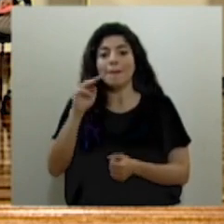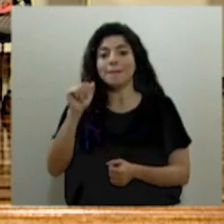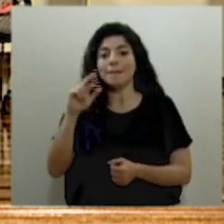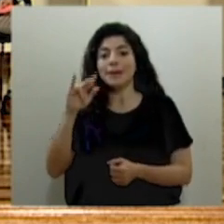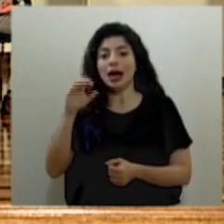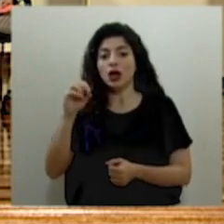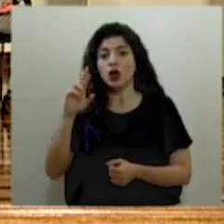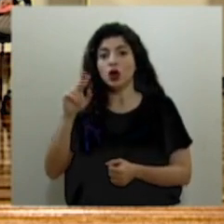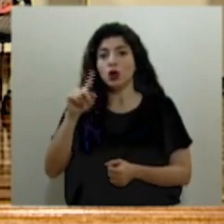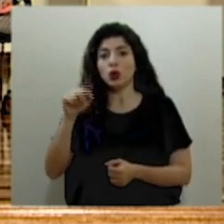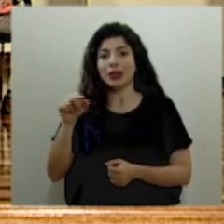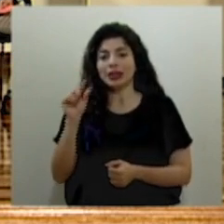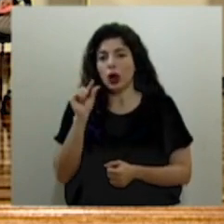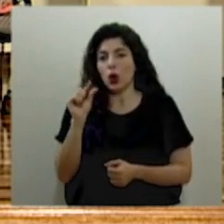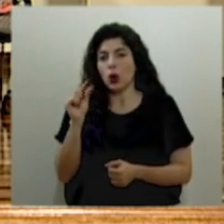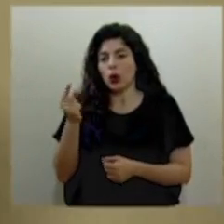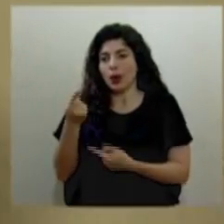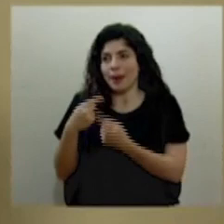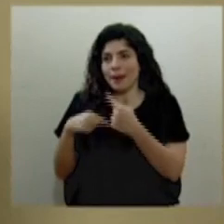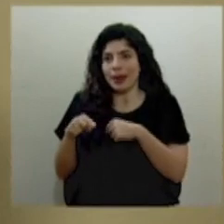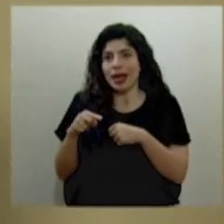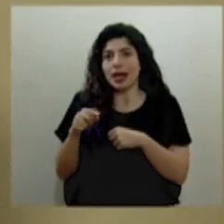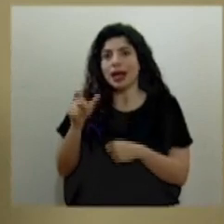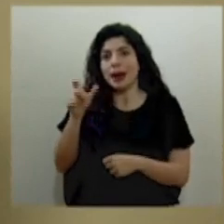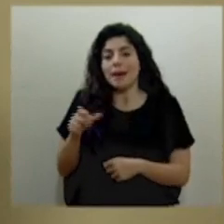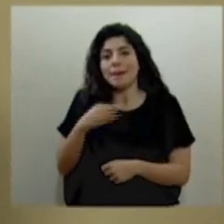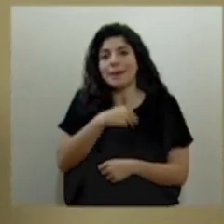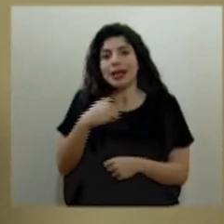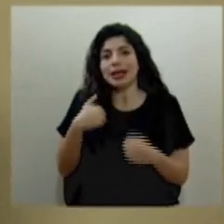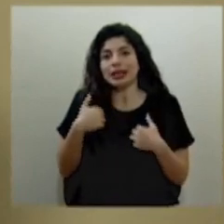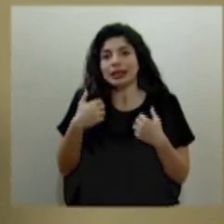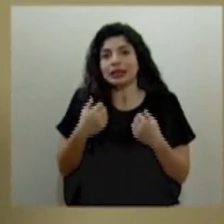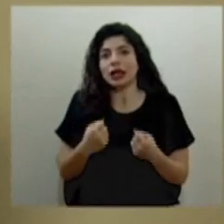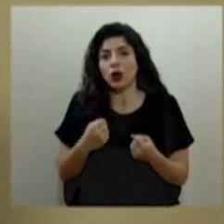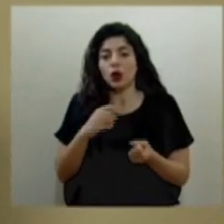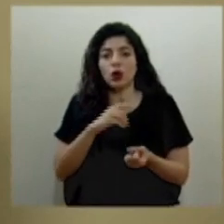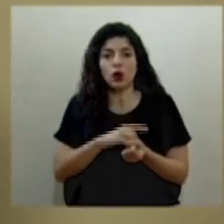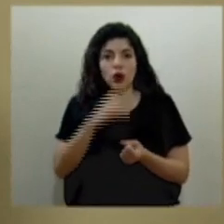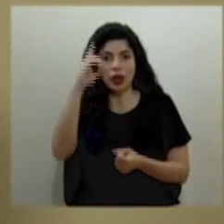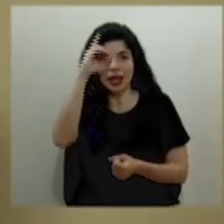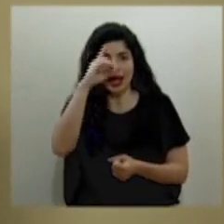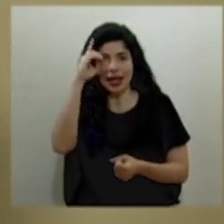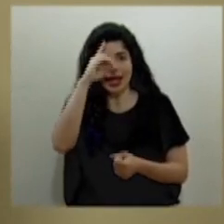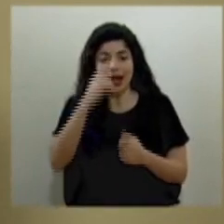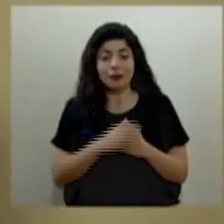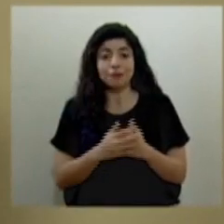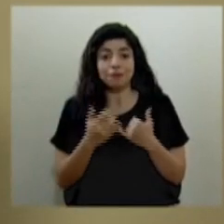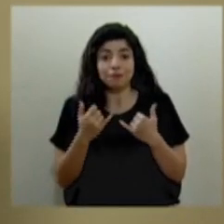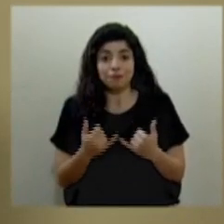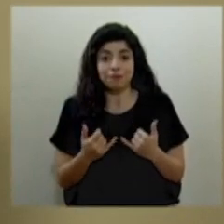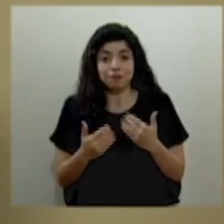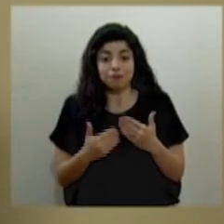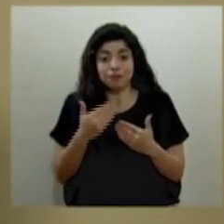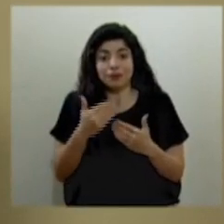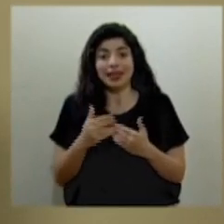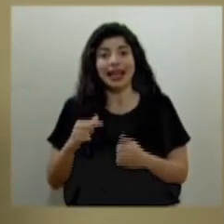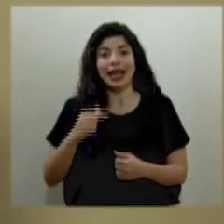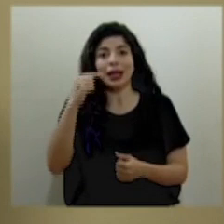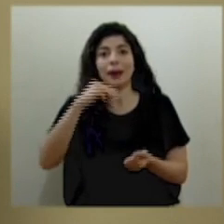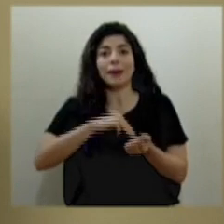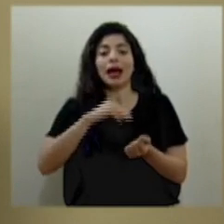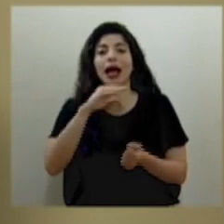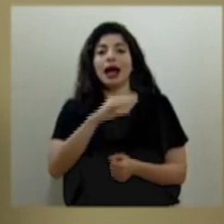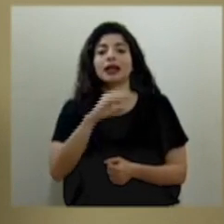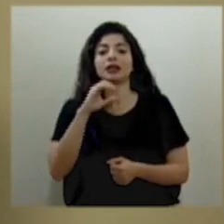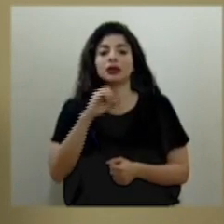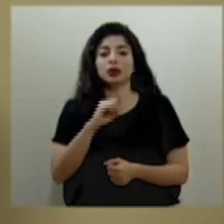Ruiz. En pocos minutos contaremos con la participación del ministro de Salud, el doctor Daniel Salas. A continuación, el gerente médico de la